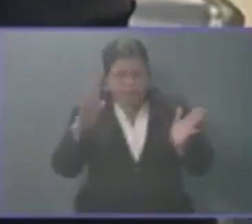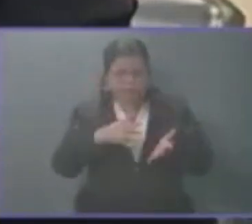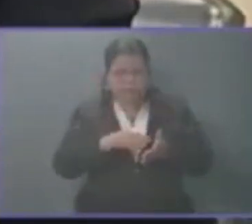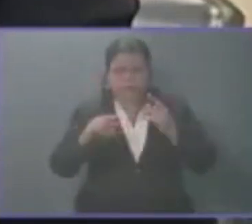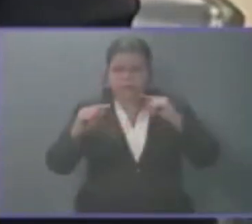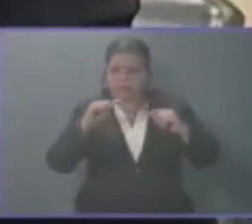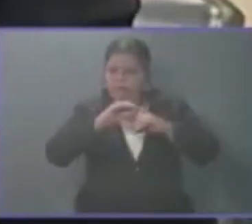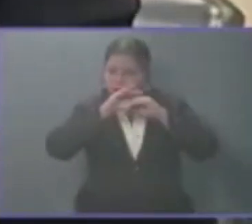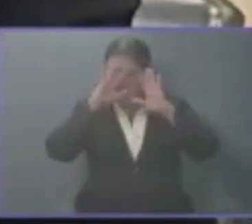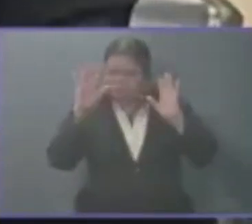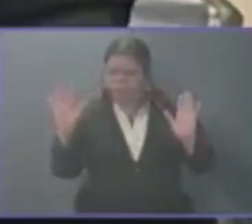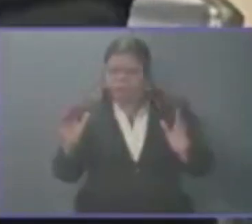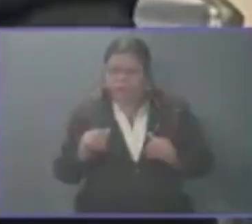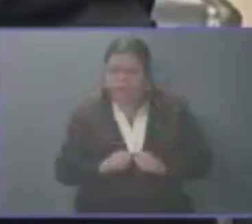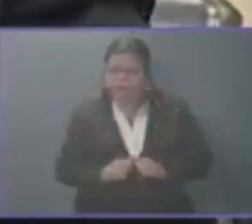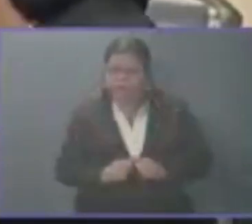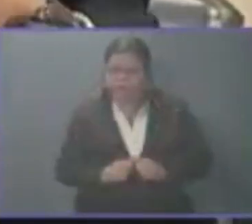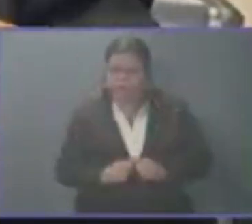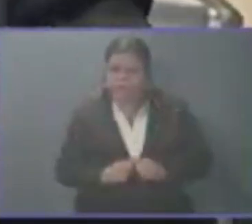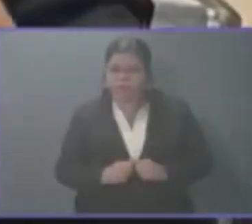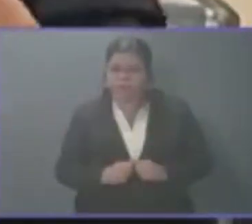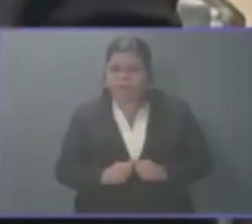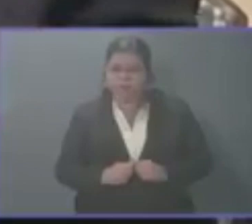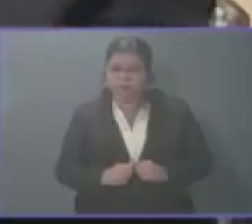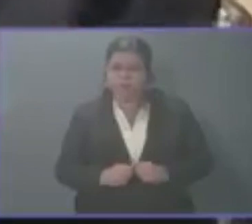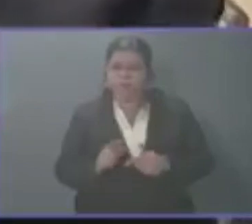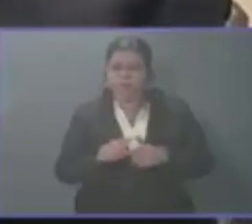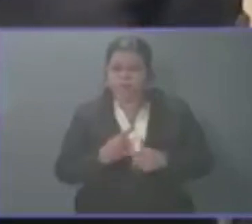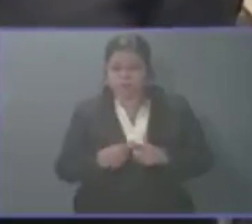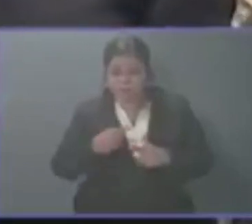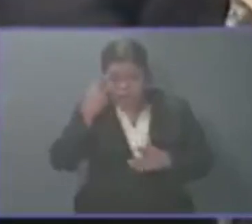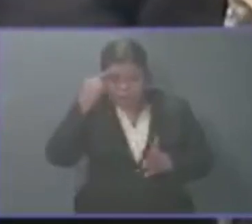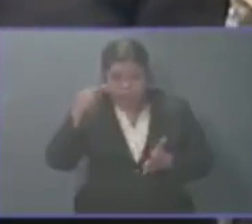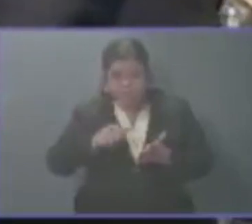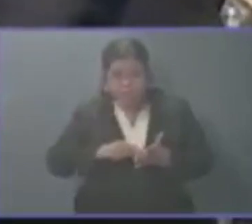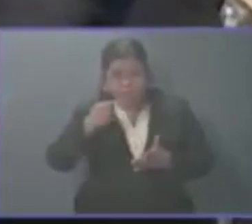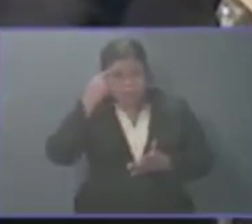democracia. Mire, mejor deberían de estar pensando